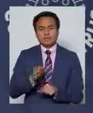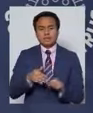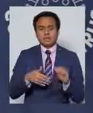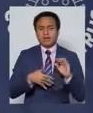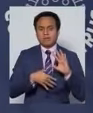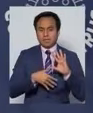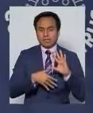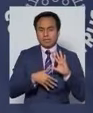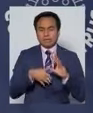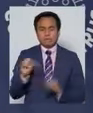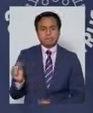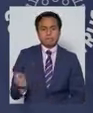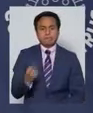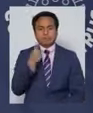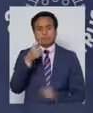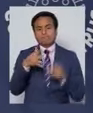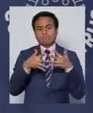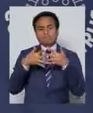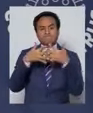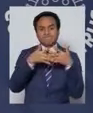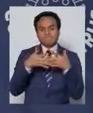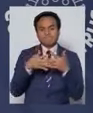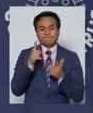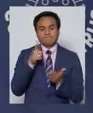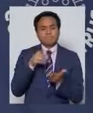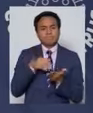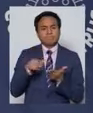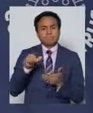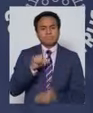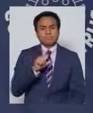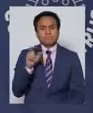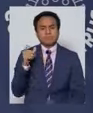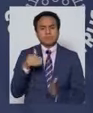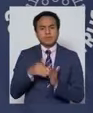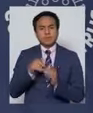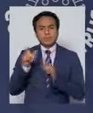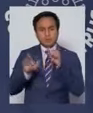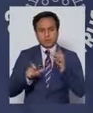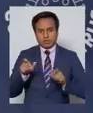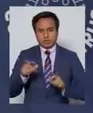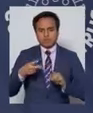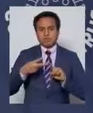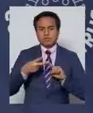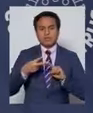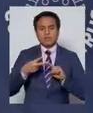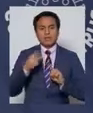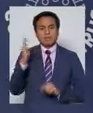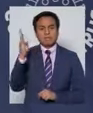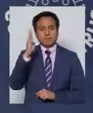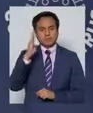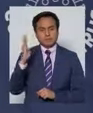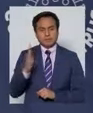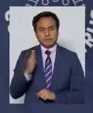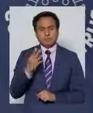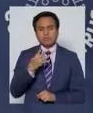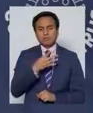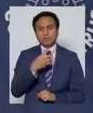América. En primer lugar, Estados Unidos, con 1.700.000 personas. En segundo lugar, Brasil,